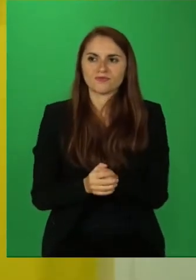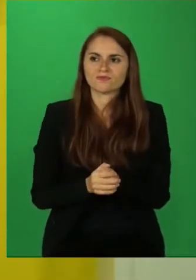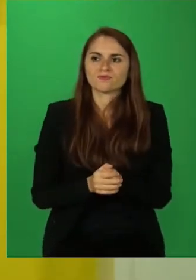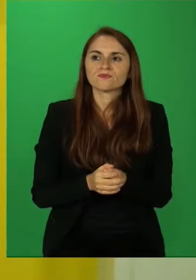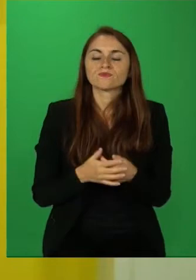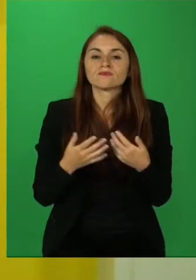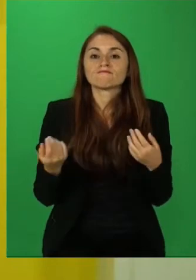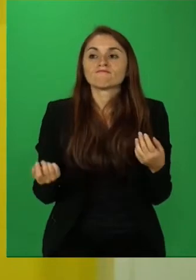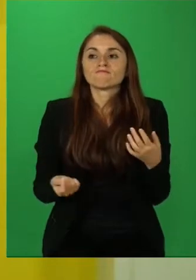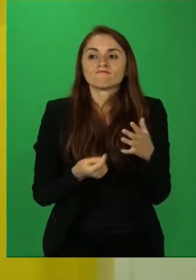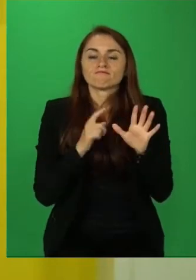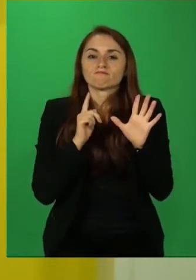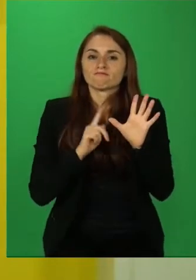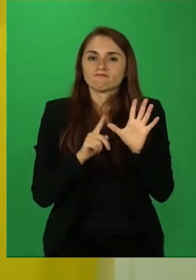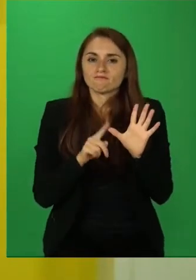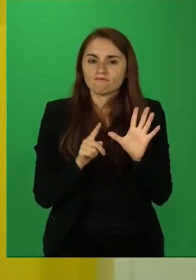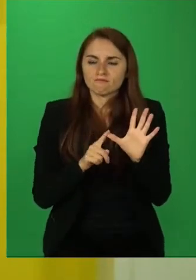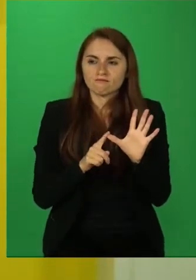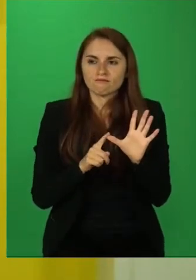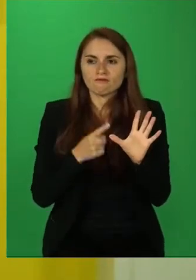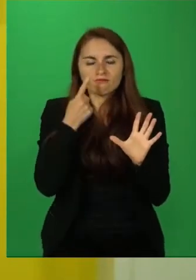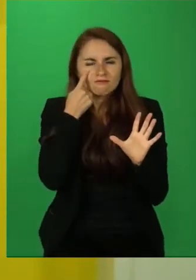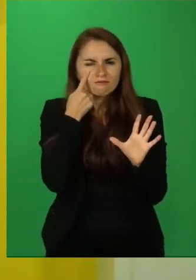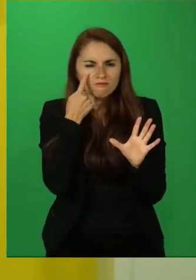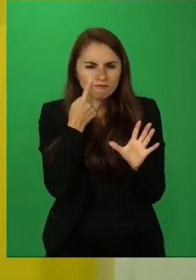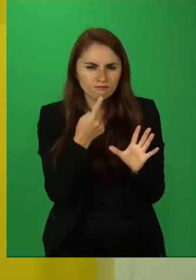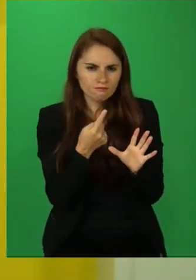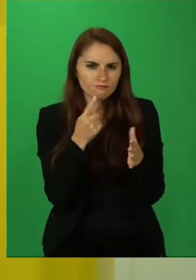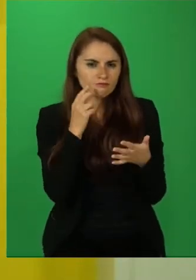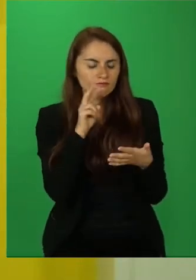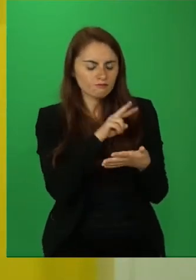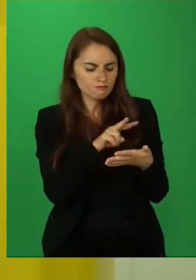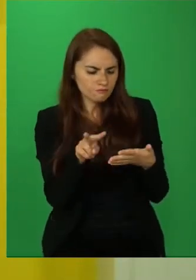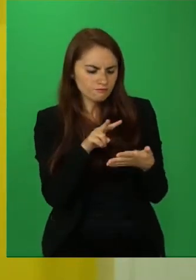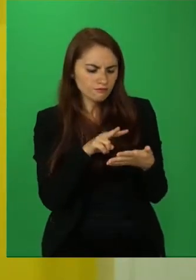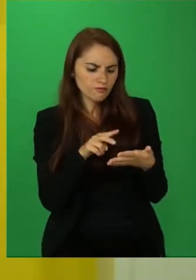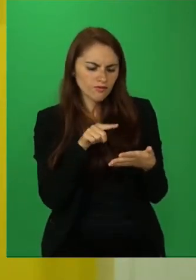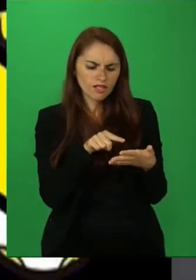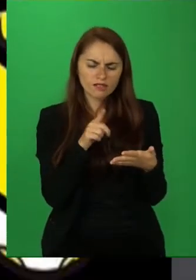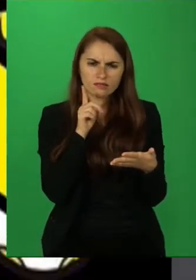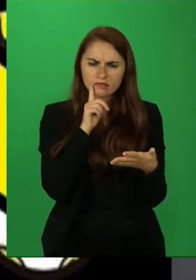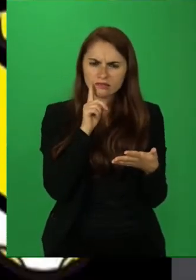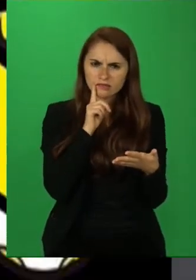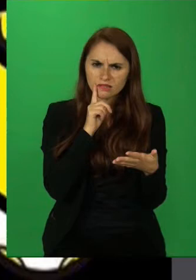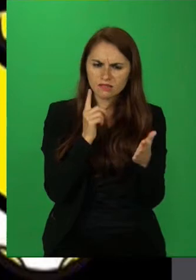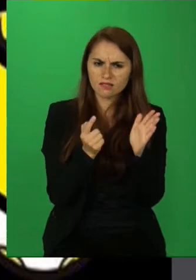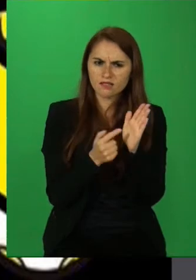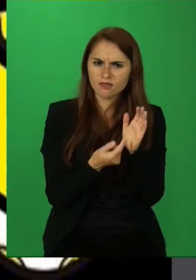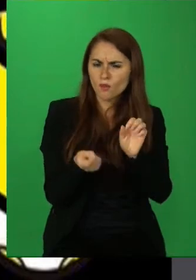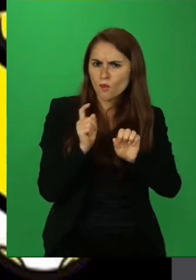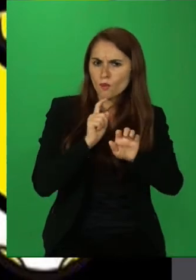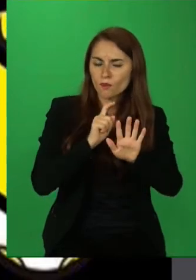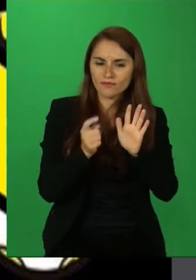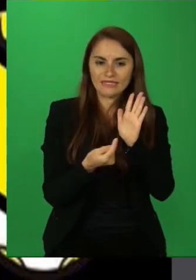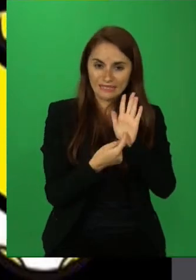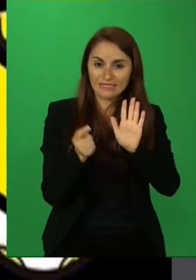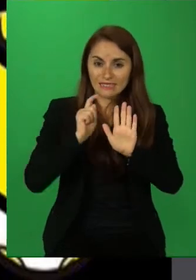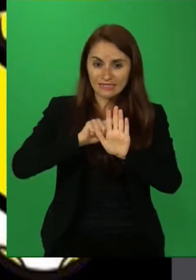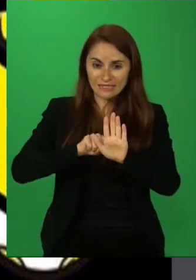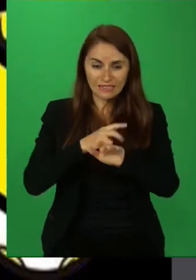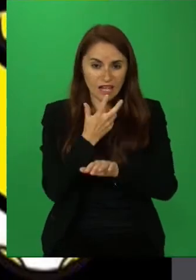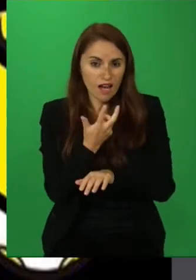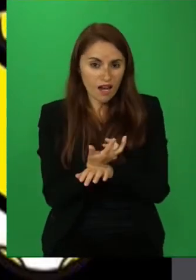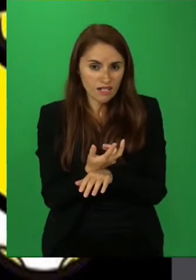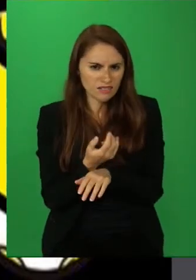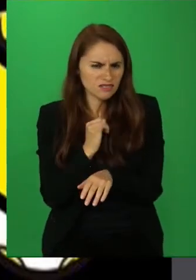Vamos al paso 5. Identifica si existe uso connotativo o metafórico del lenguaje.